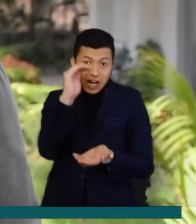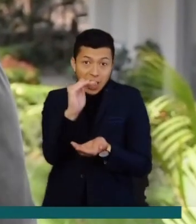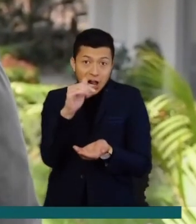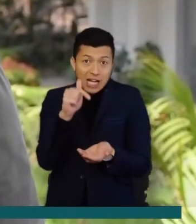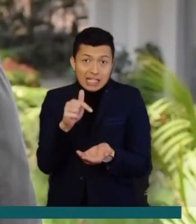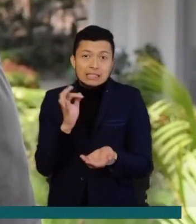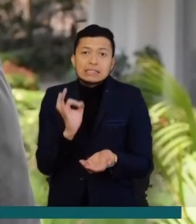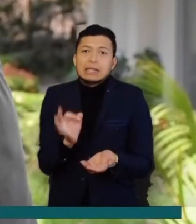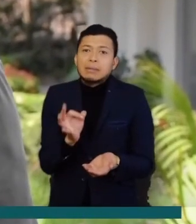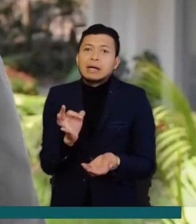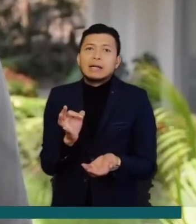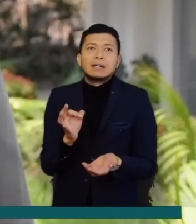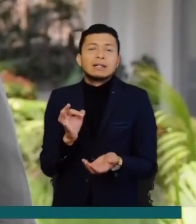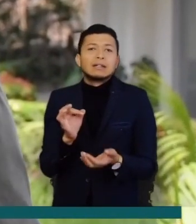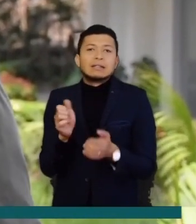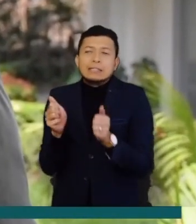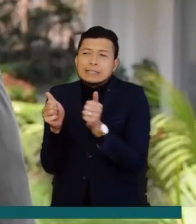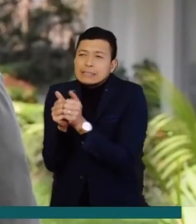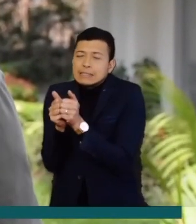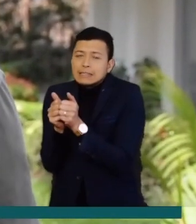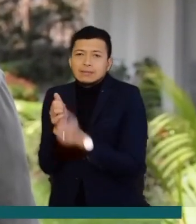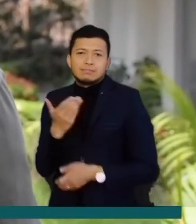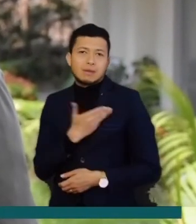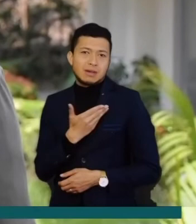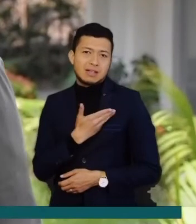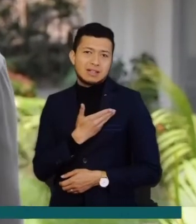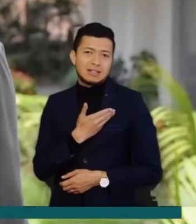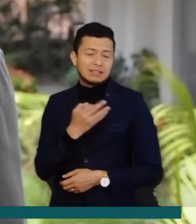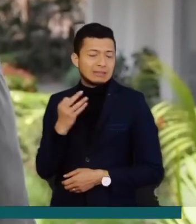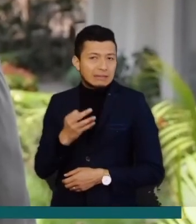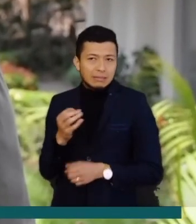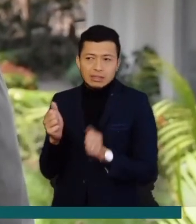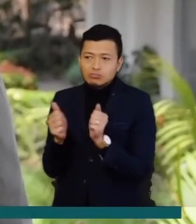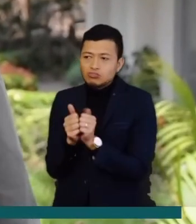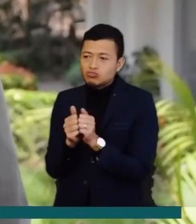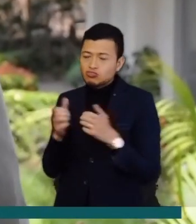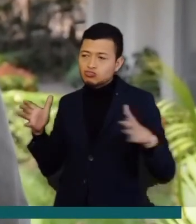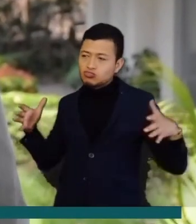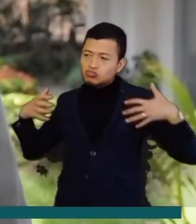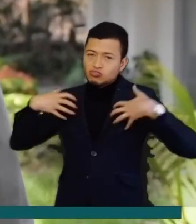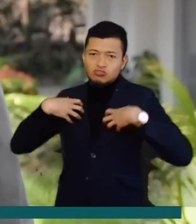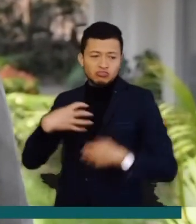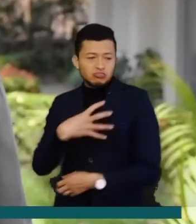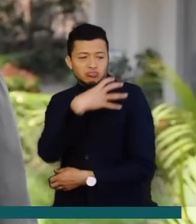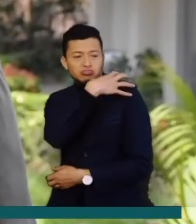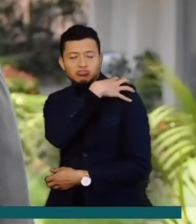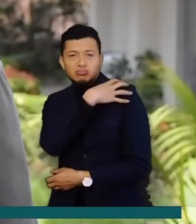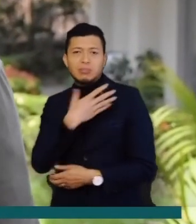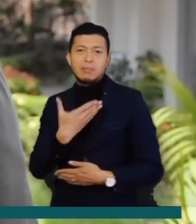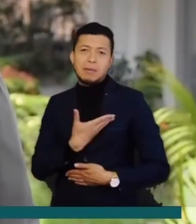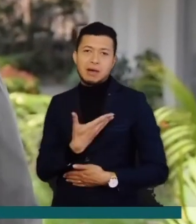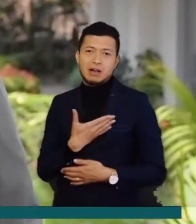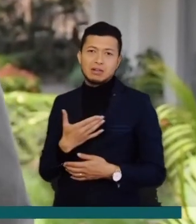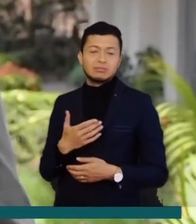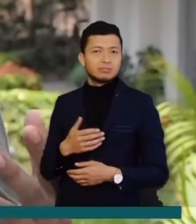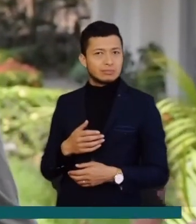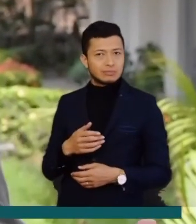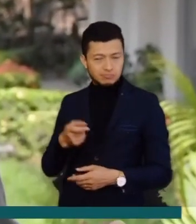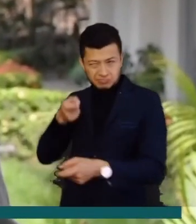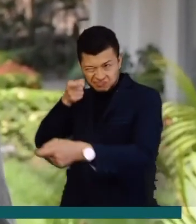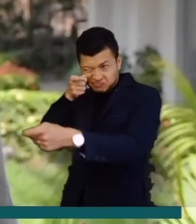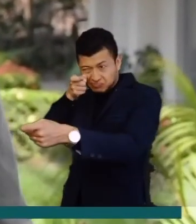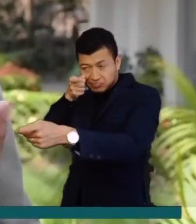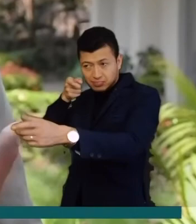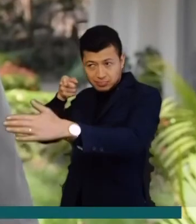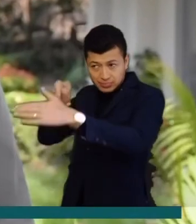siempre digamos adheridos al al dorso de su madre están ahí y los cazadores lo que hacen es